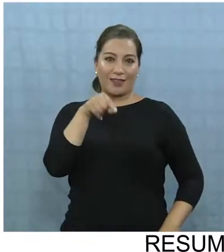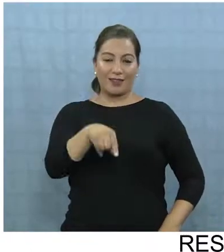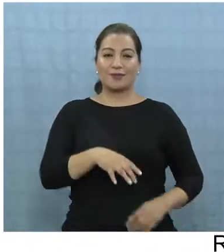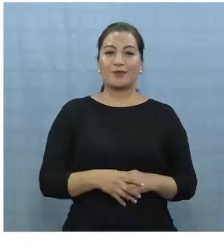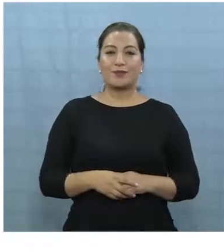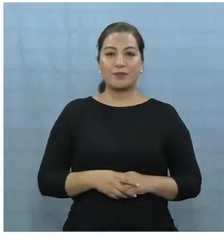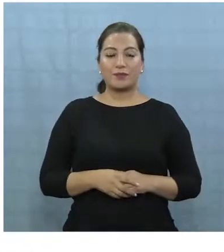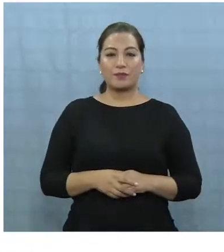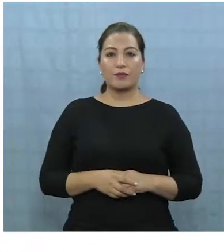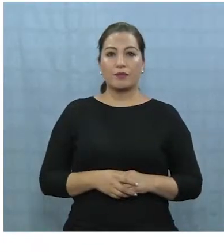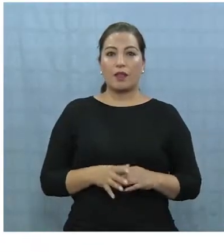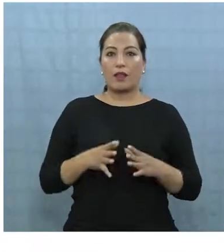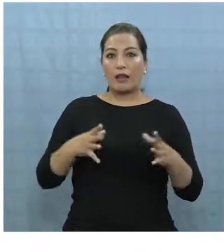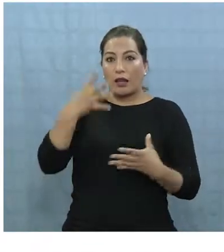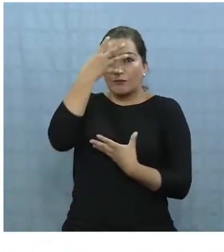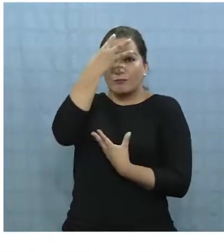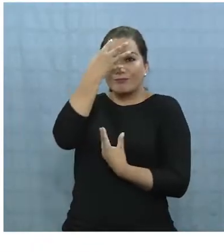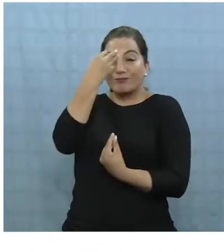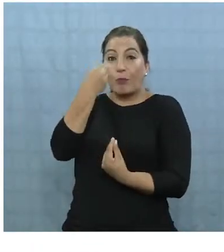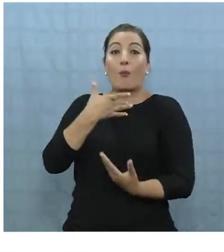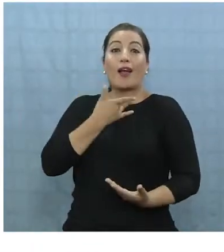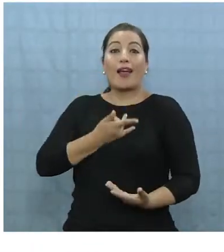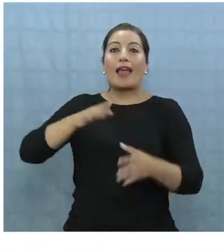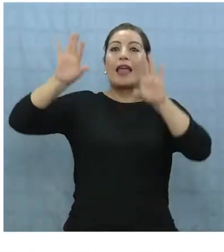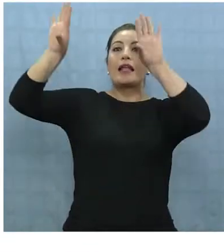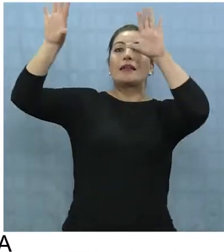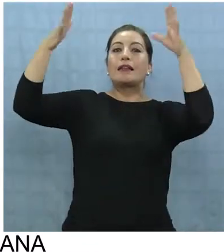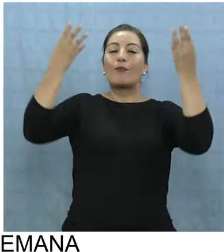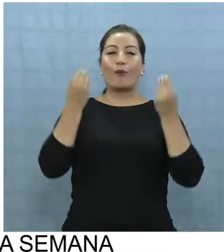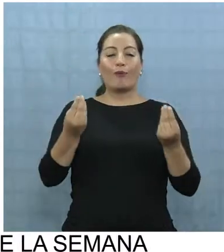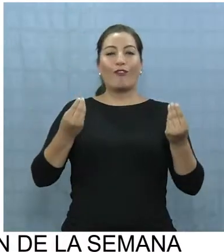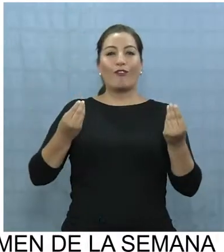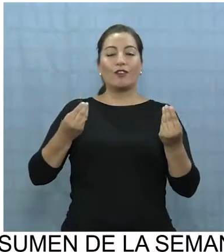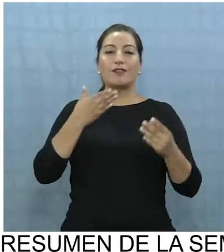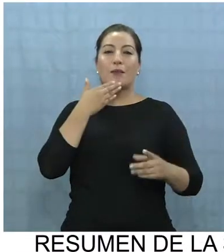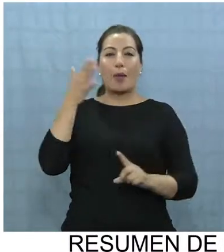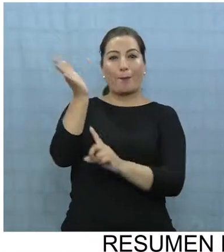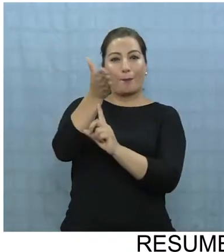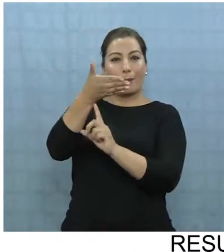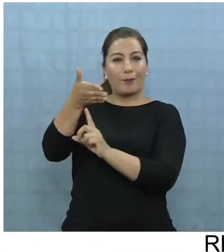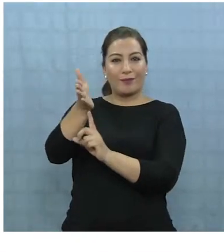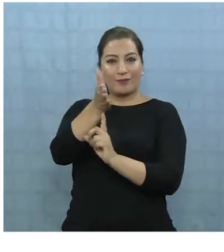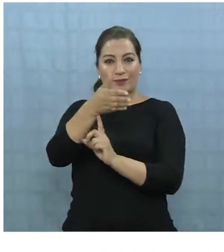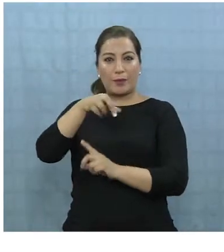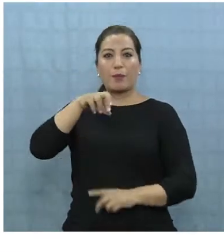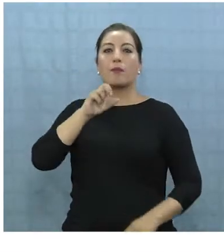este destino turístico, de gran atractivo climático y patrimonial.